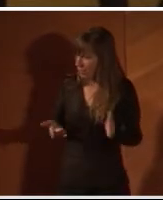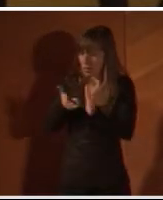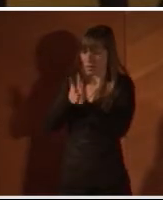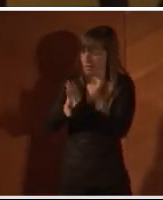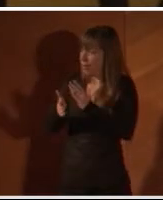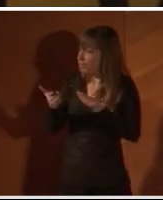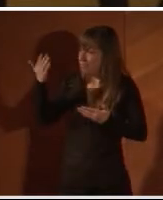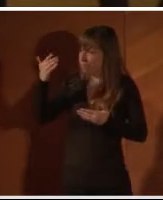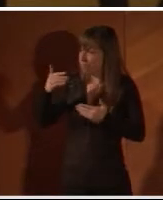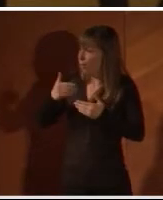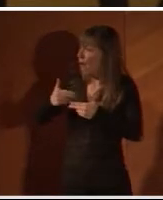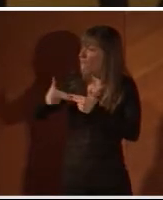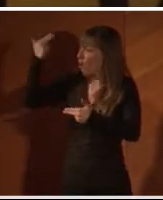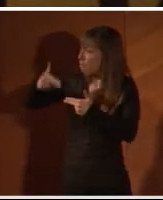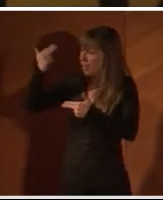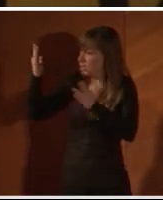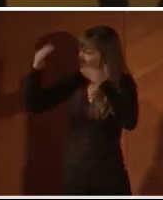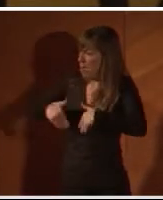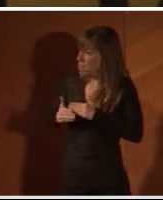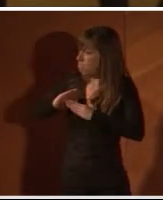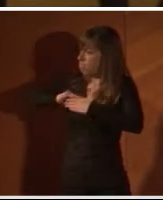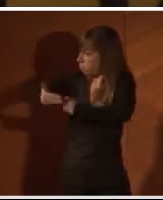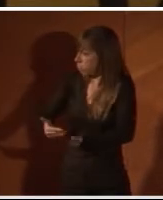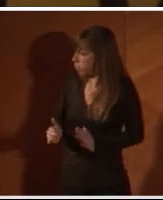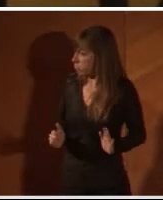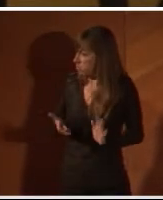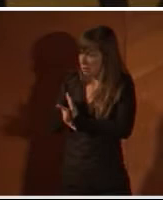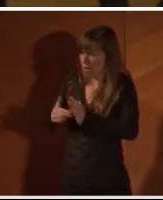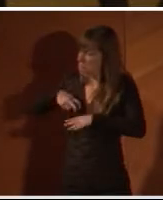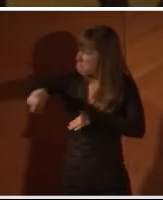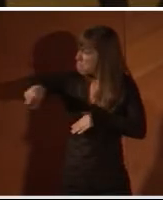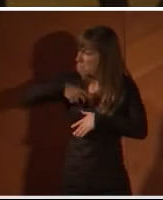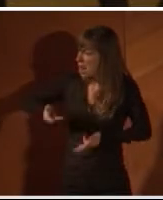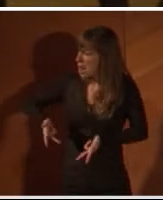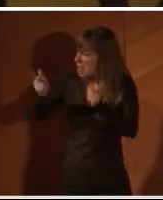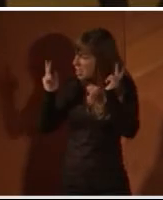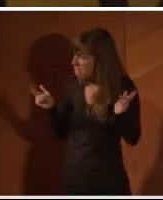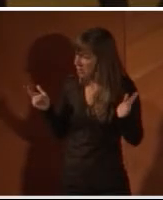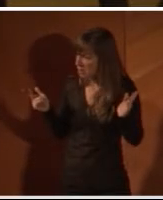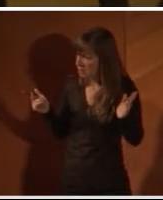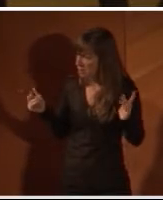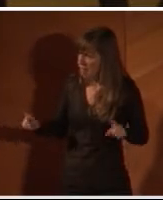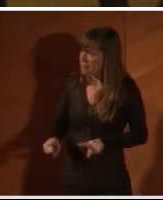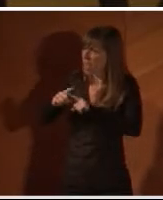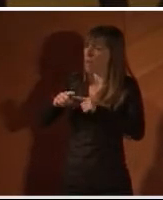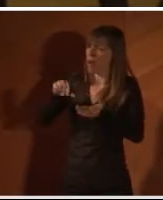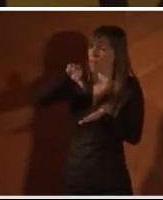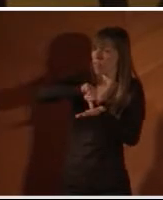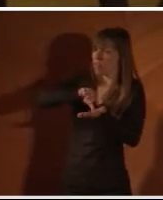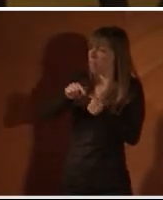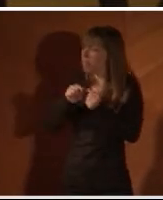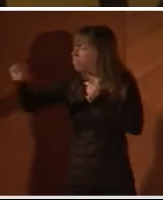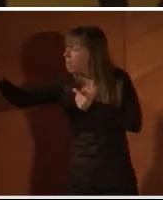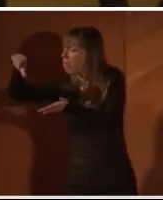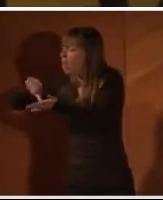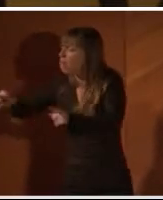la barrera de las fronteras y rompiendo las barreras que los territorios nos imponen, millones de personas que viven en Madrid y que viven en